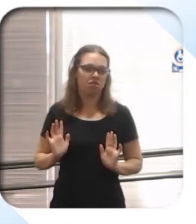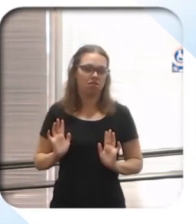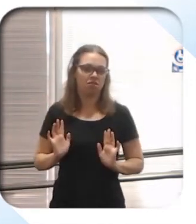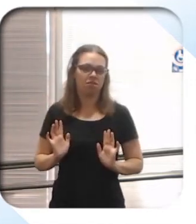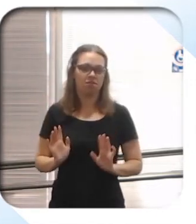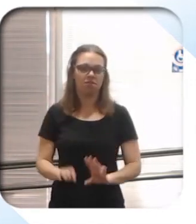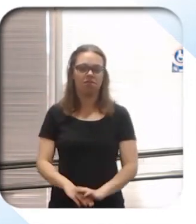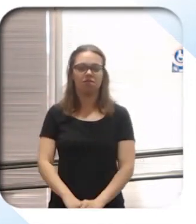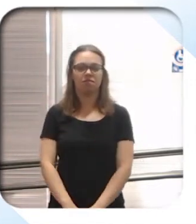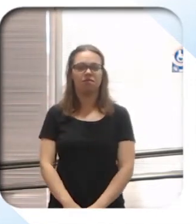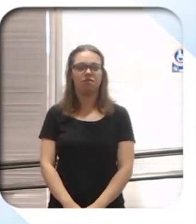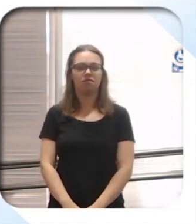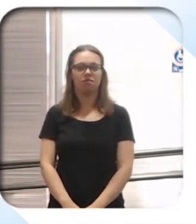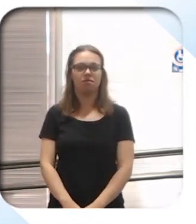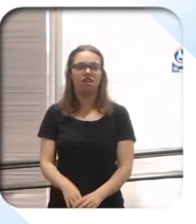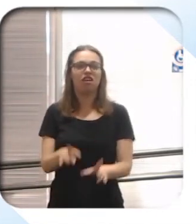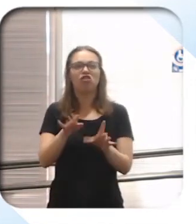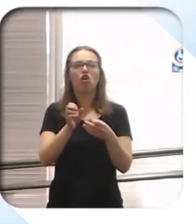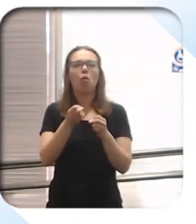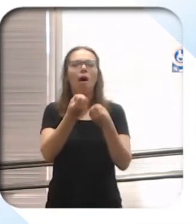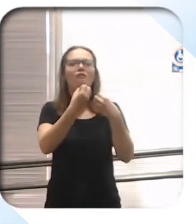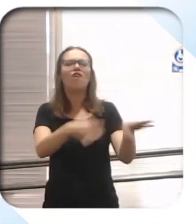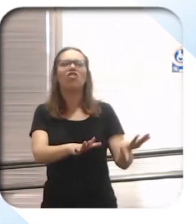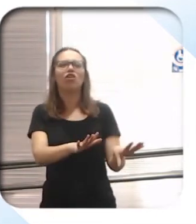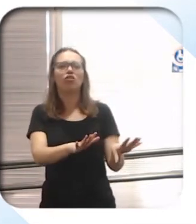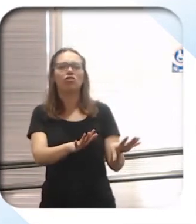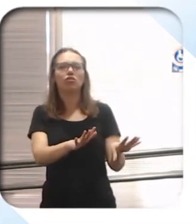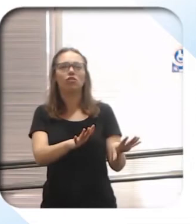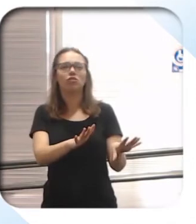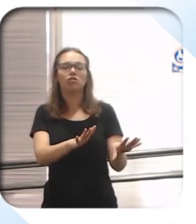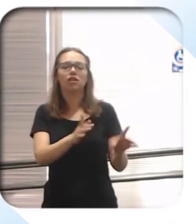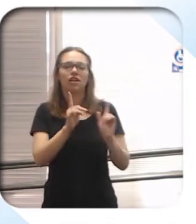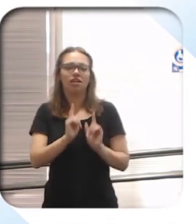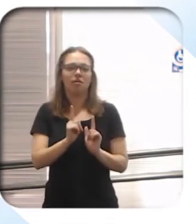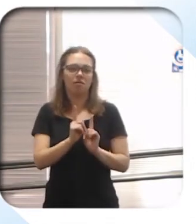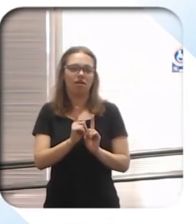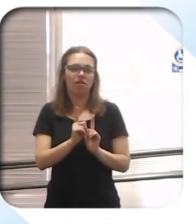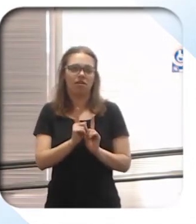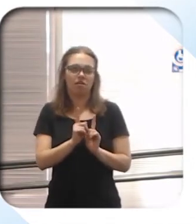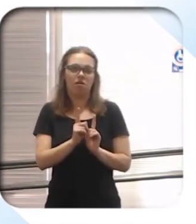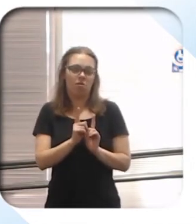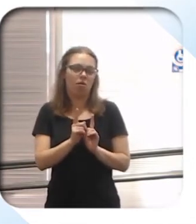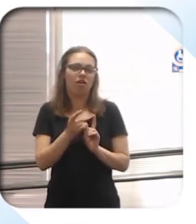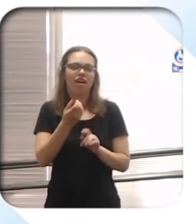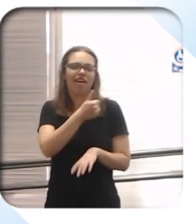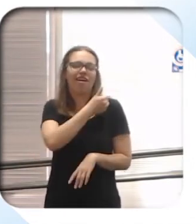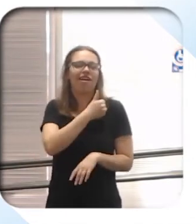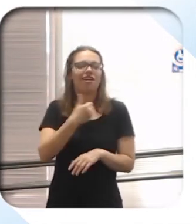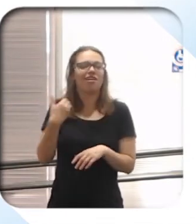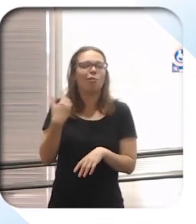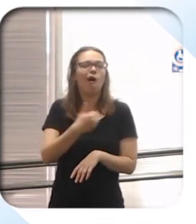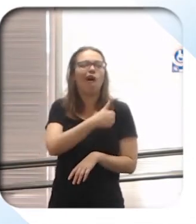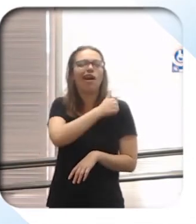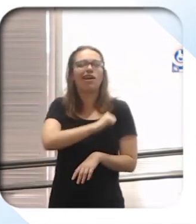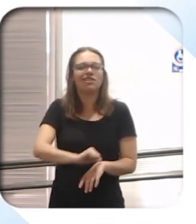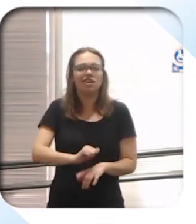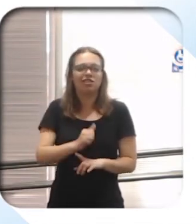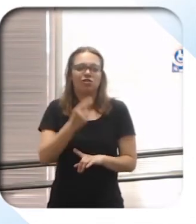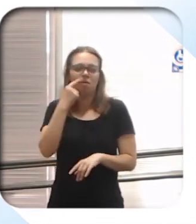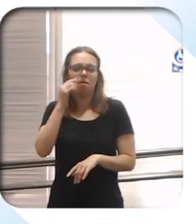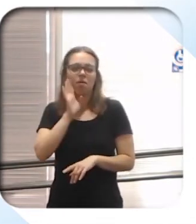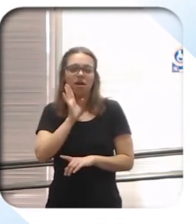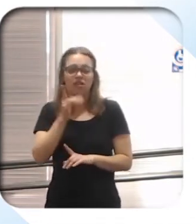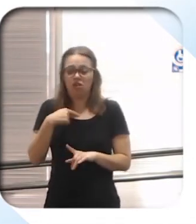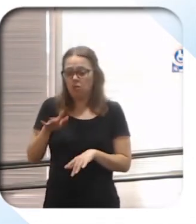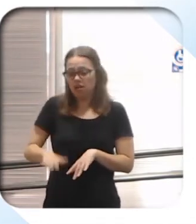Esta cosa del pseudo abandono, ¿no? Que a veces pasa porque por desgaste también de los padres, ¿no? Mis padres me ven como una nena.